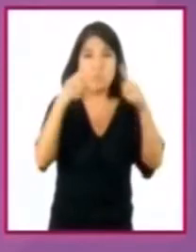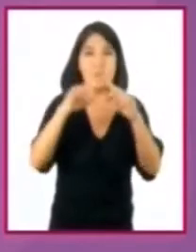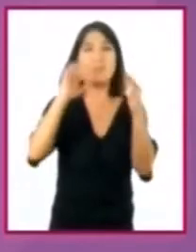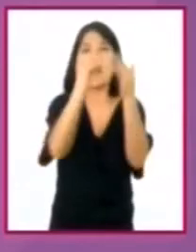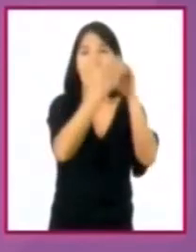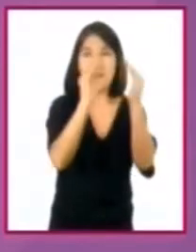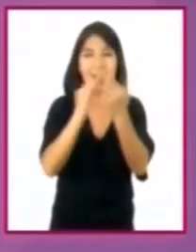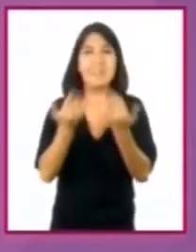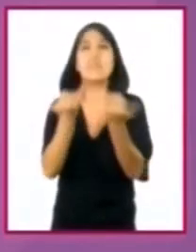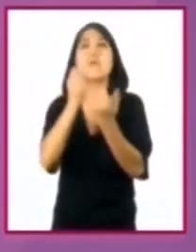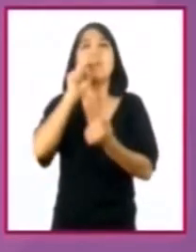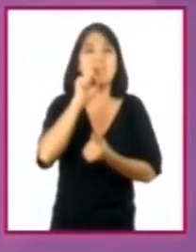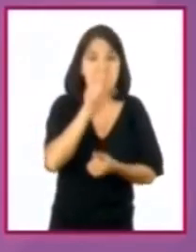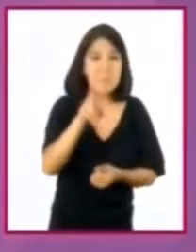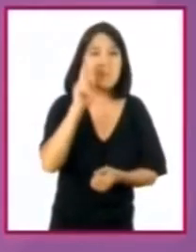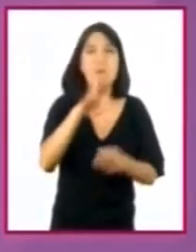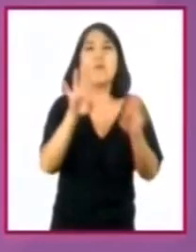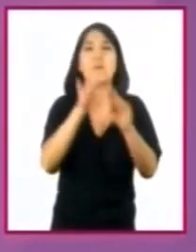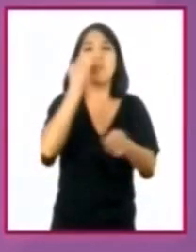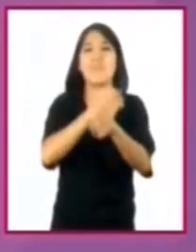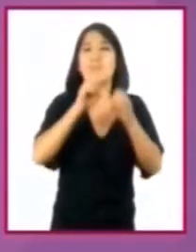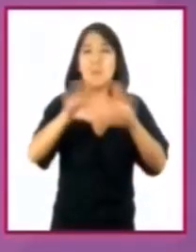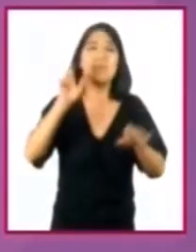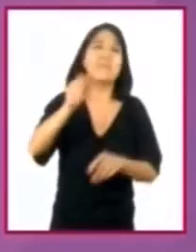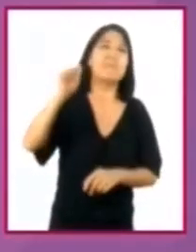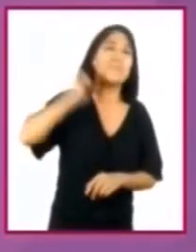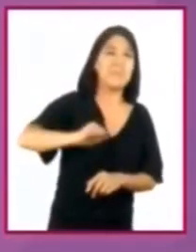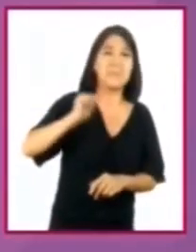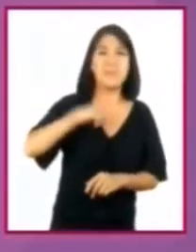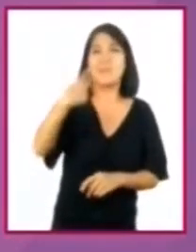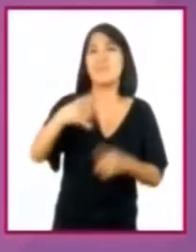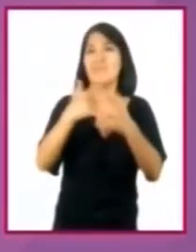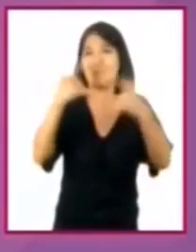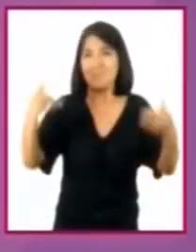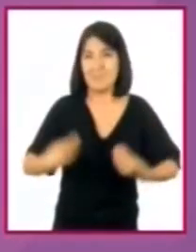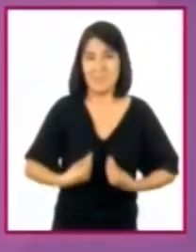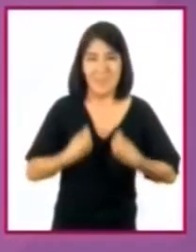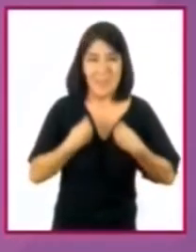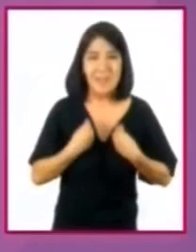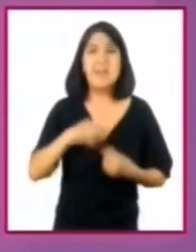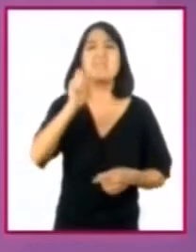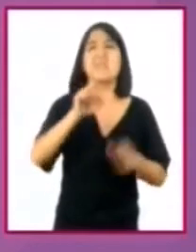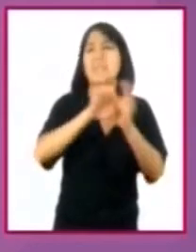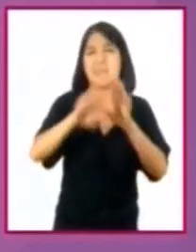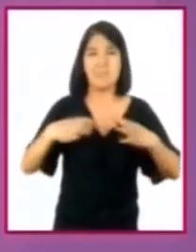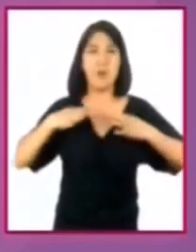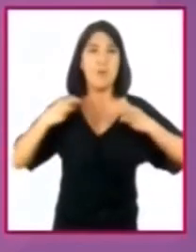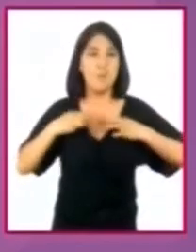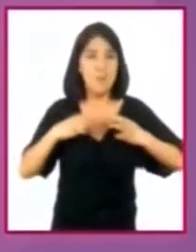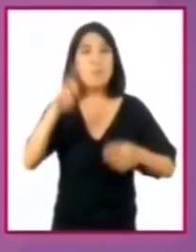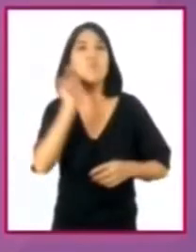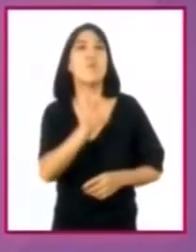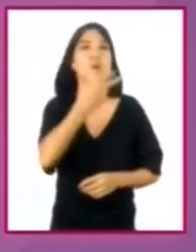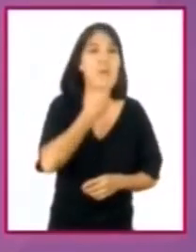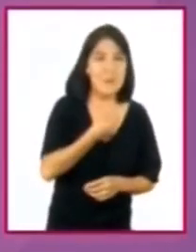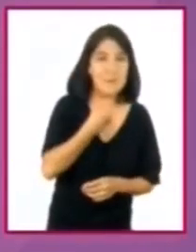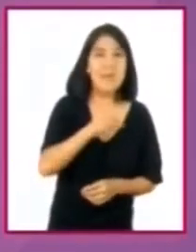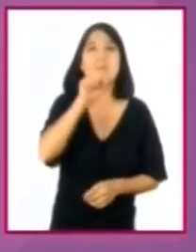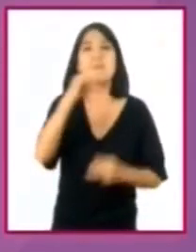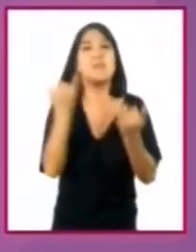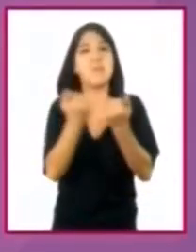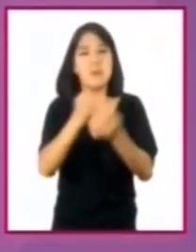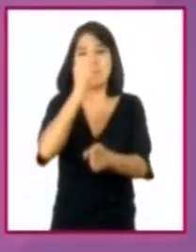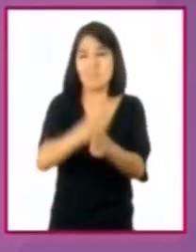habitacionales también hay información sobre la vida cotidiana. Por ejemplo, sobre la vestimenta de hombres y mujeres, así como de sus